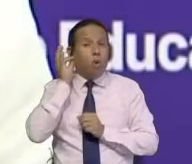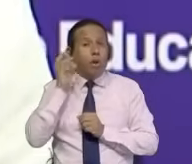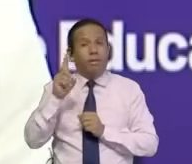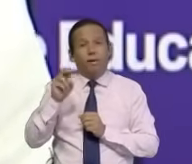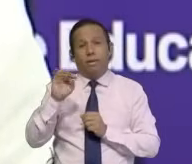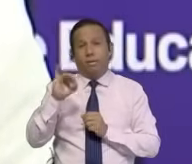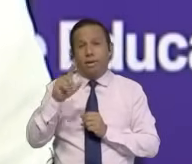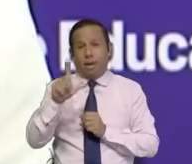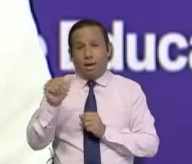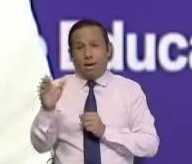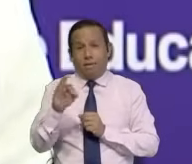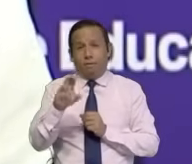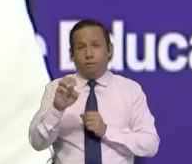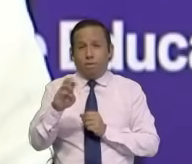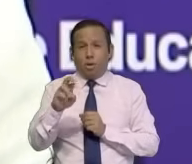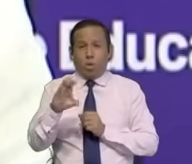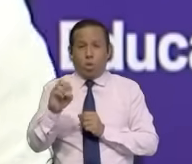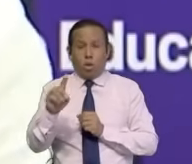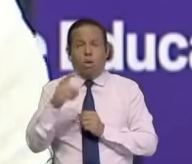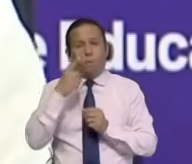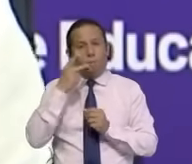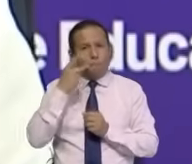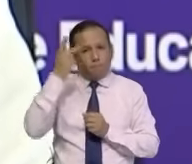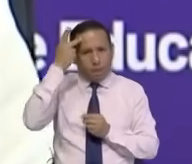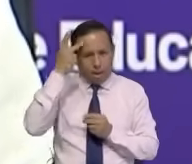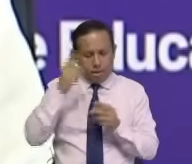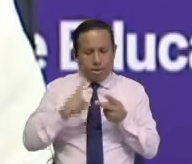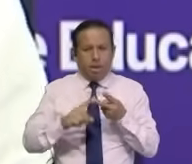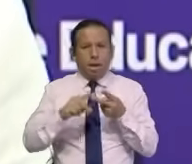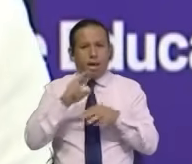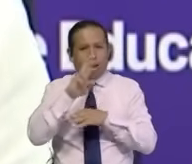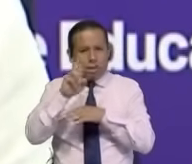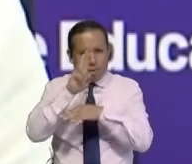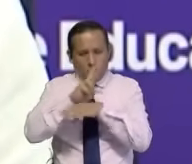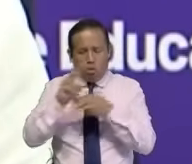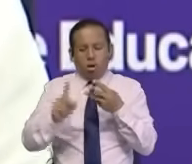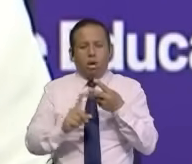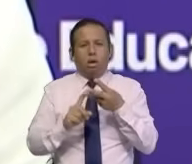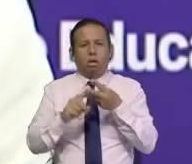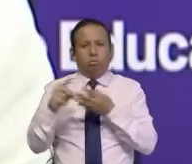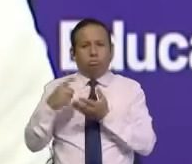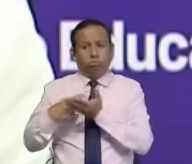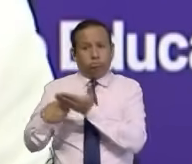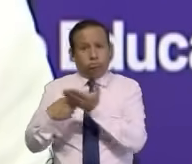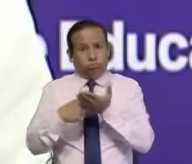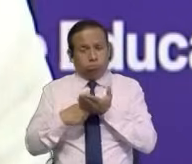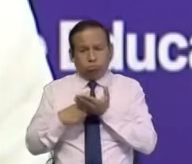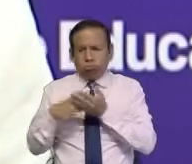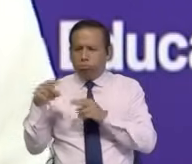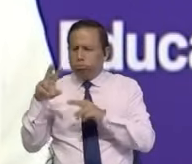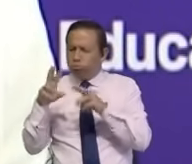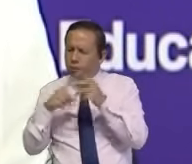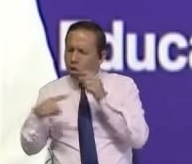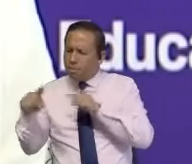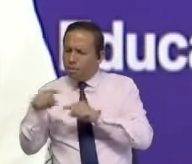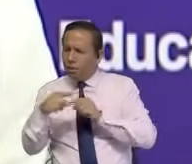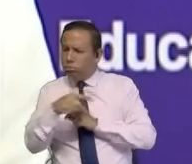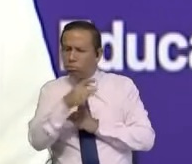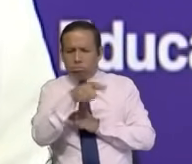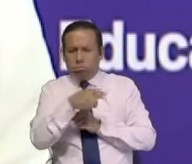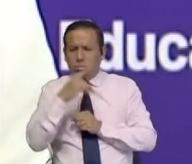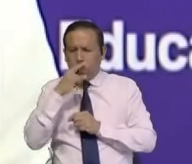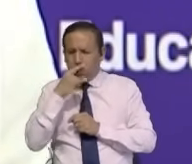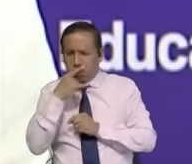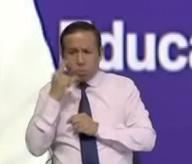padres de familia, con los rectores y los demás, de manera consensuada, se identifica que lo idóneo es que el niño o niña pueda